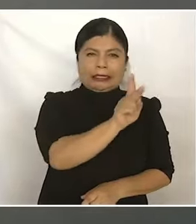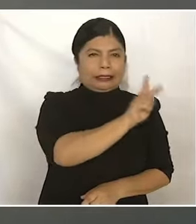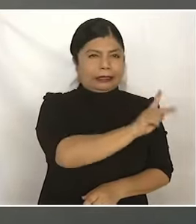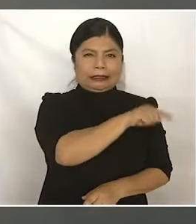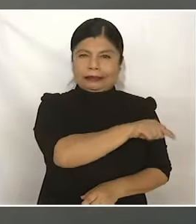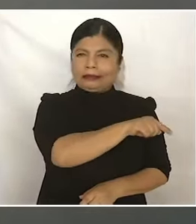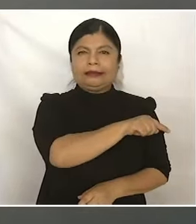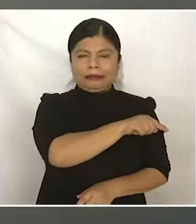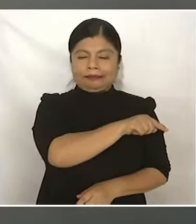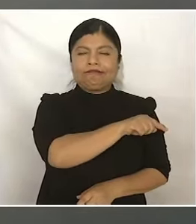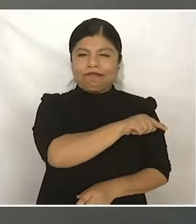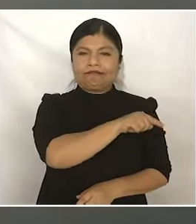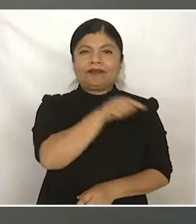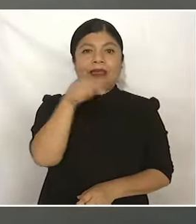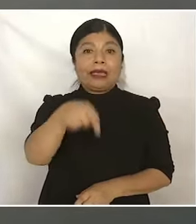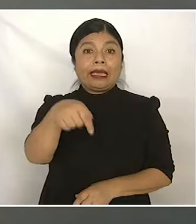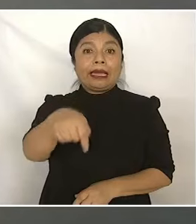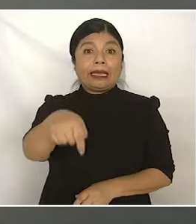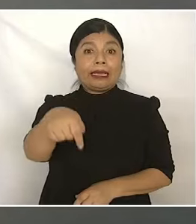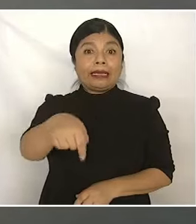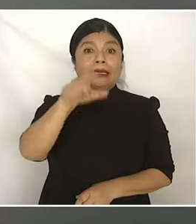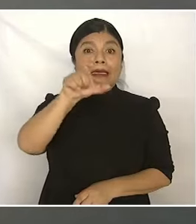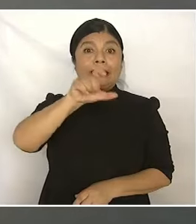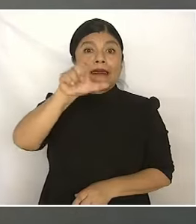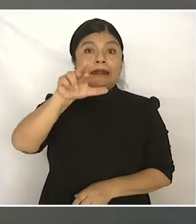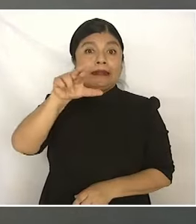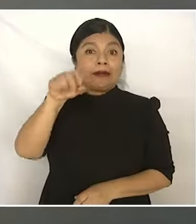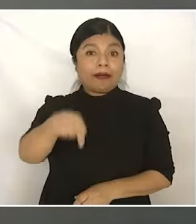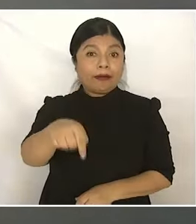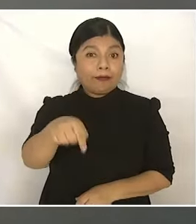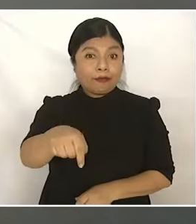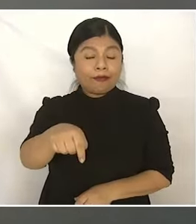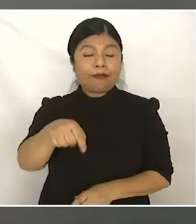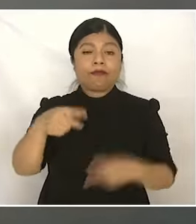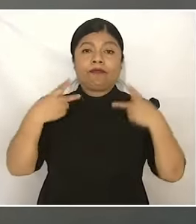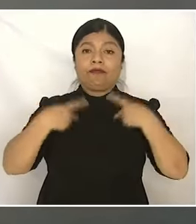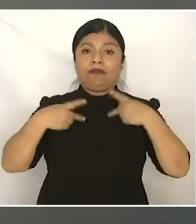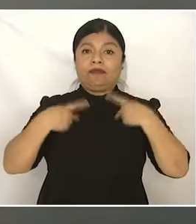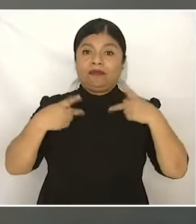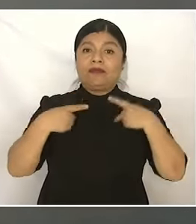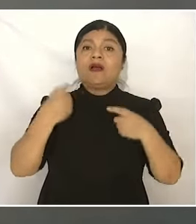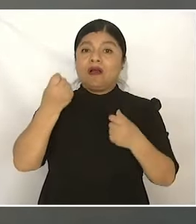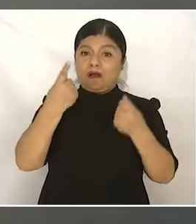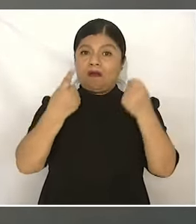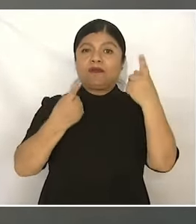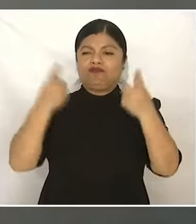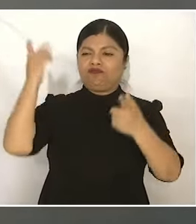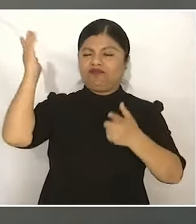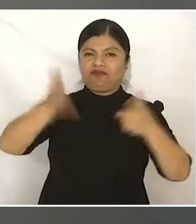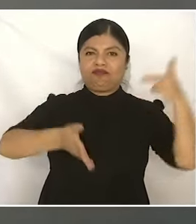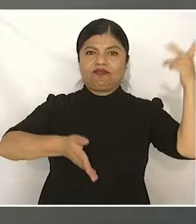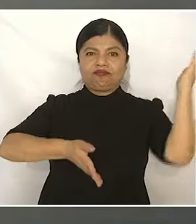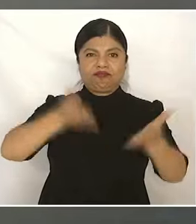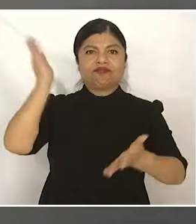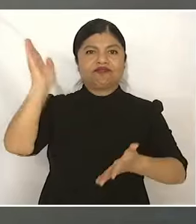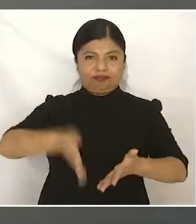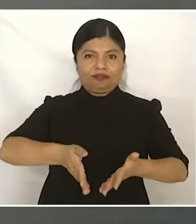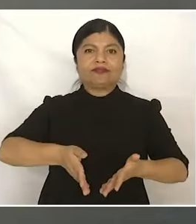mandaron a los dirigentes de la huelga de Río Blanco en Veracruz,